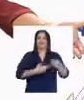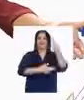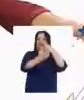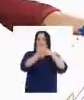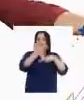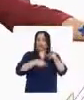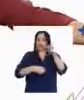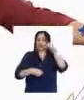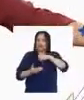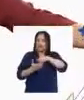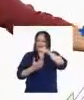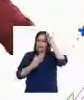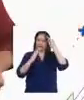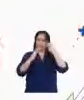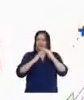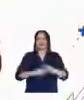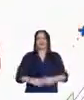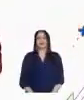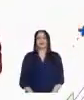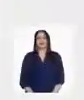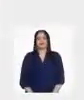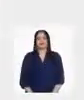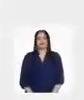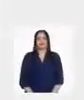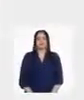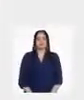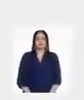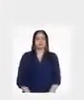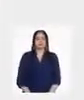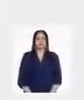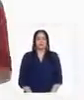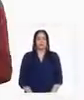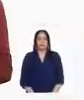Volvemos con más en Aprendo en Casa.